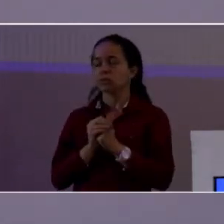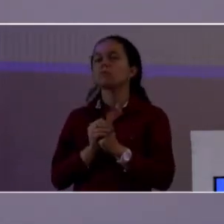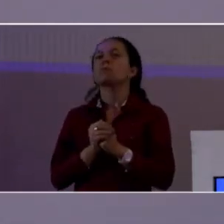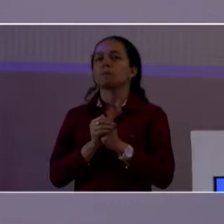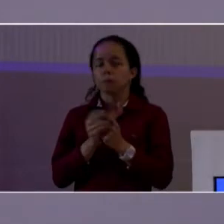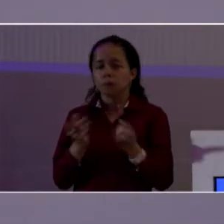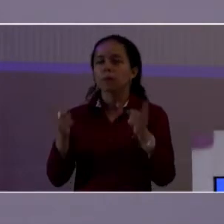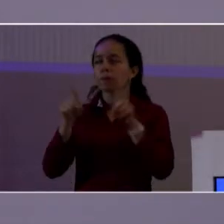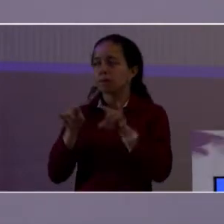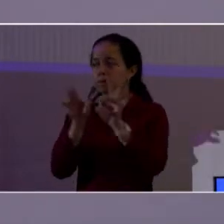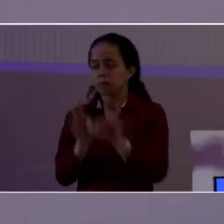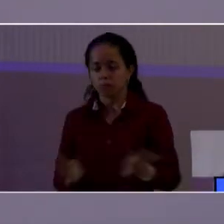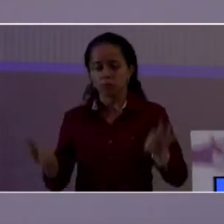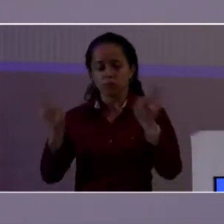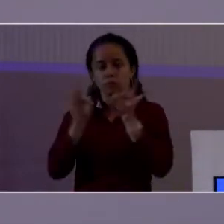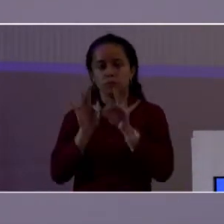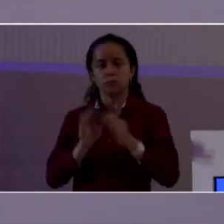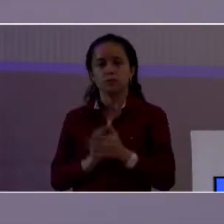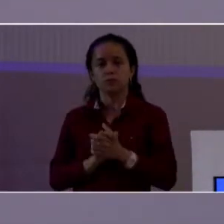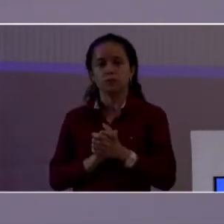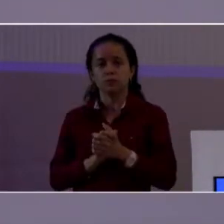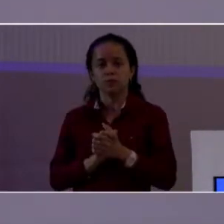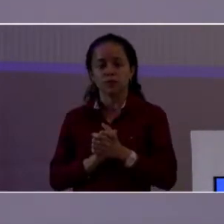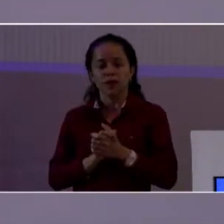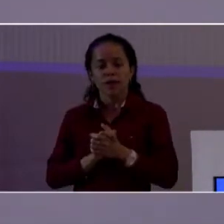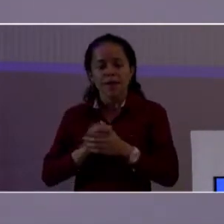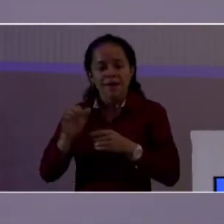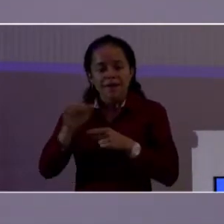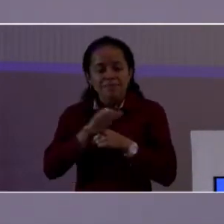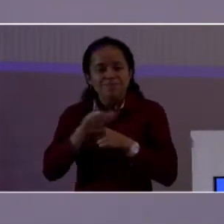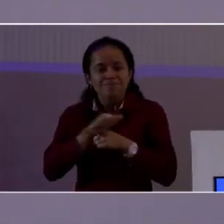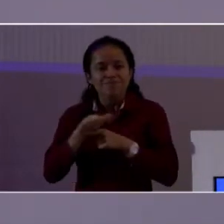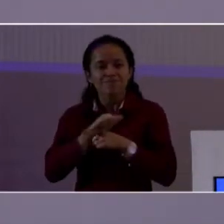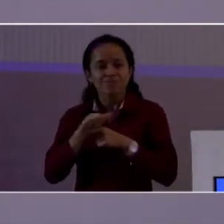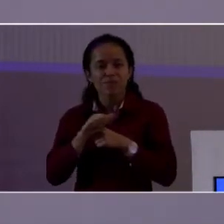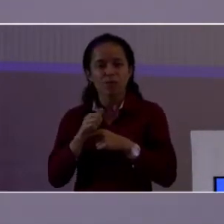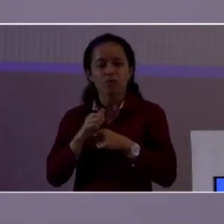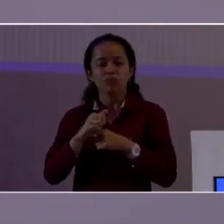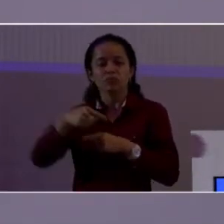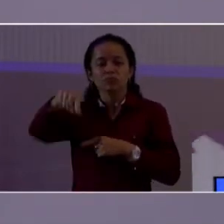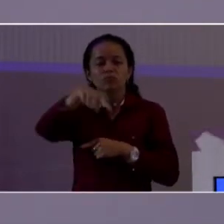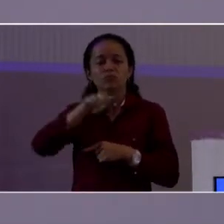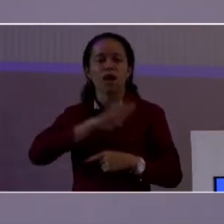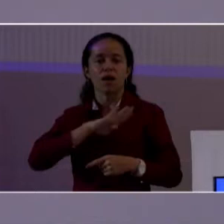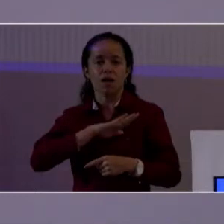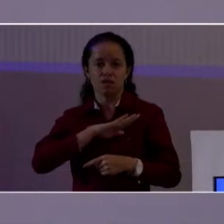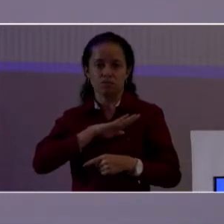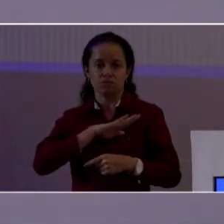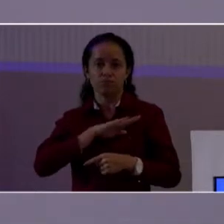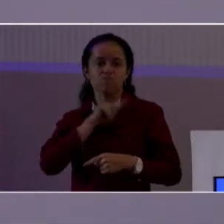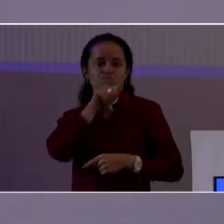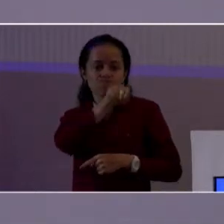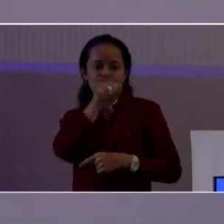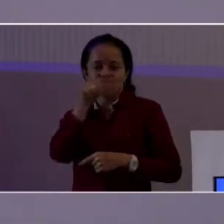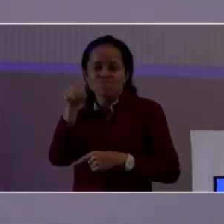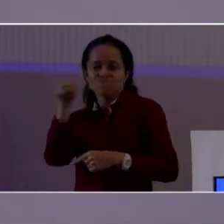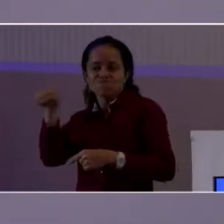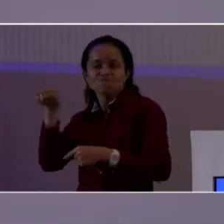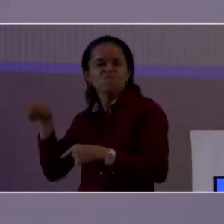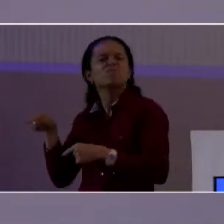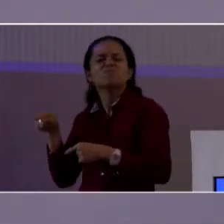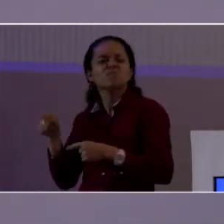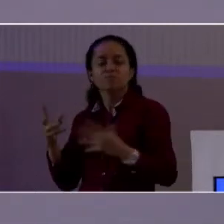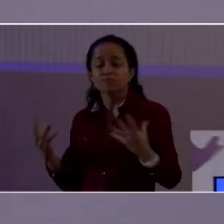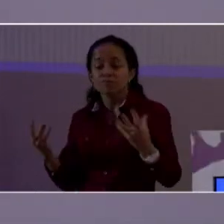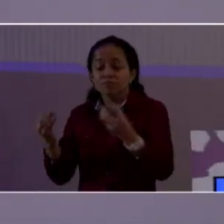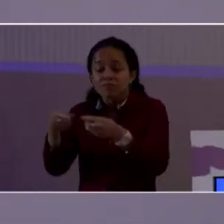también muy importante un ejercicio que vamos a comenzar a hacer con los mandatarios locales. y es que el cierre